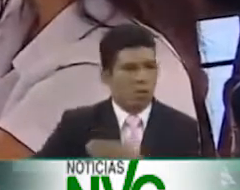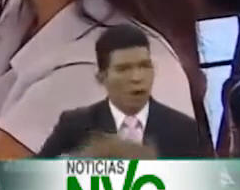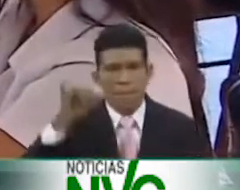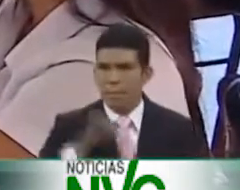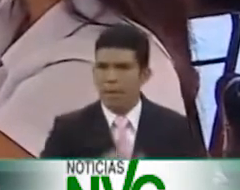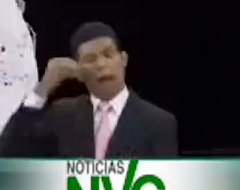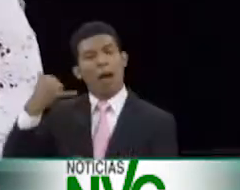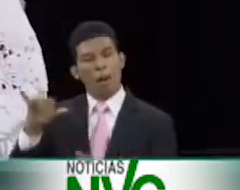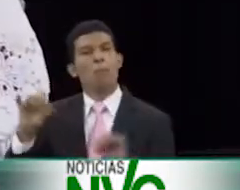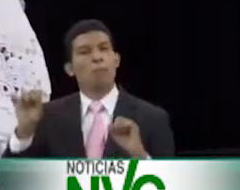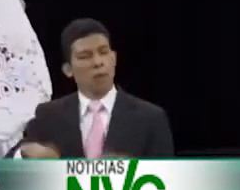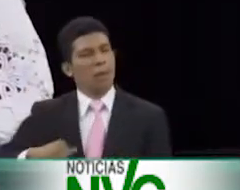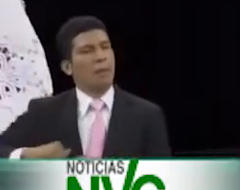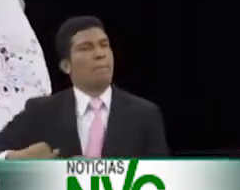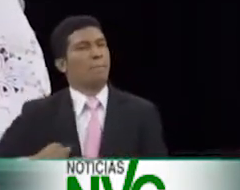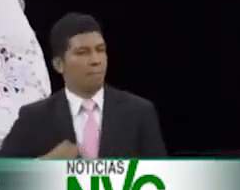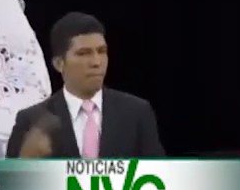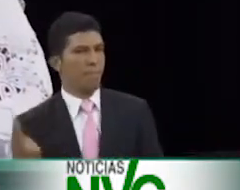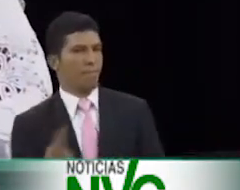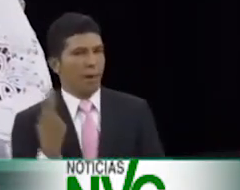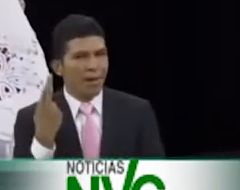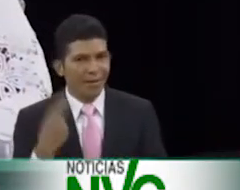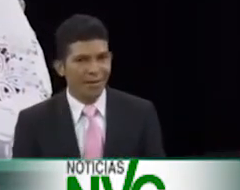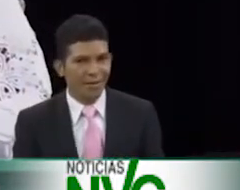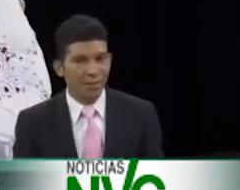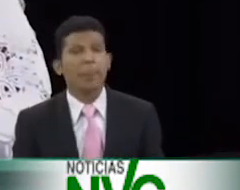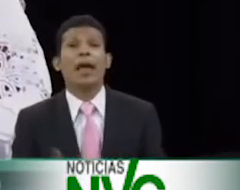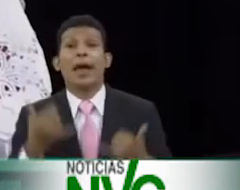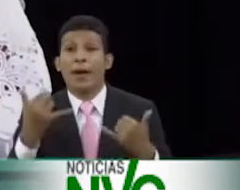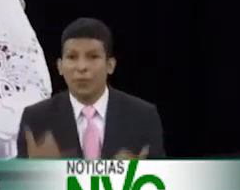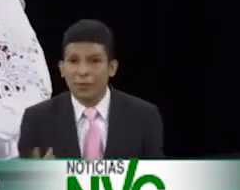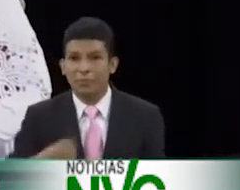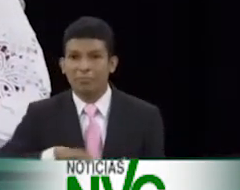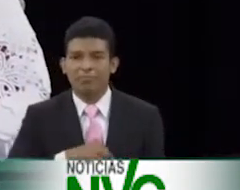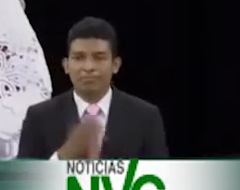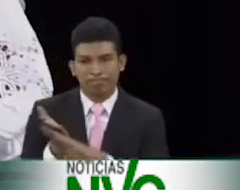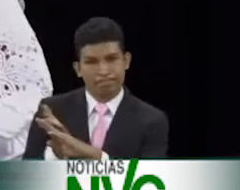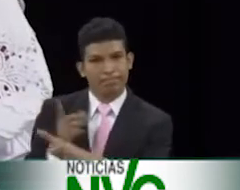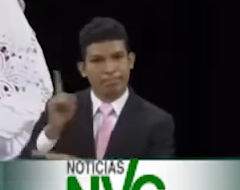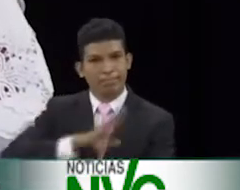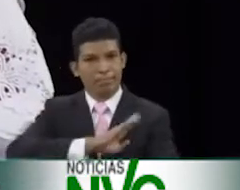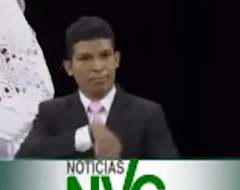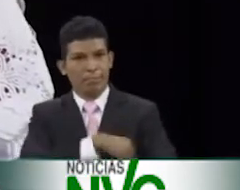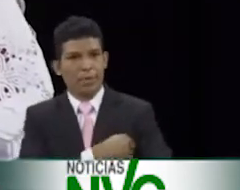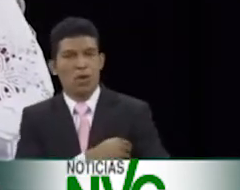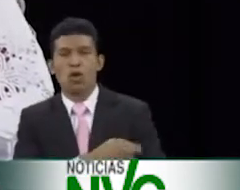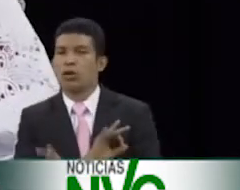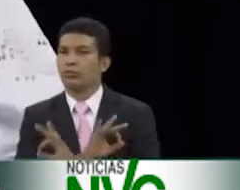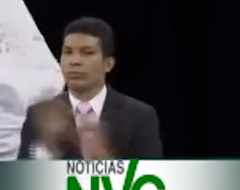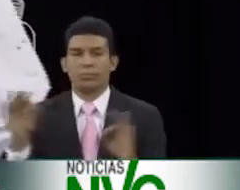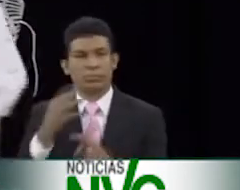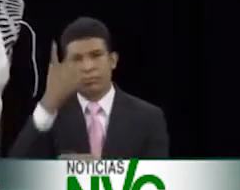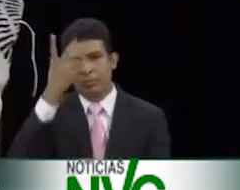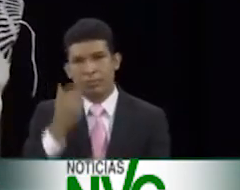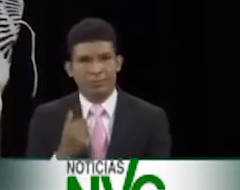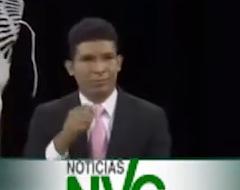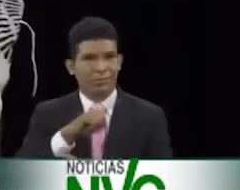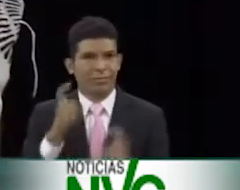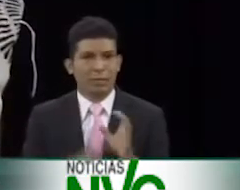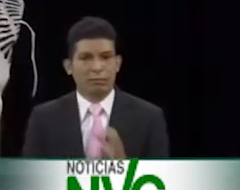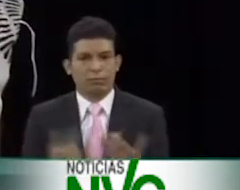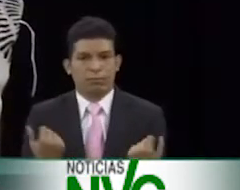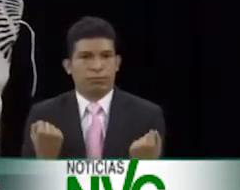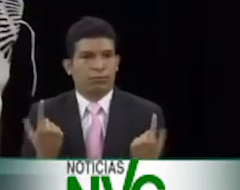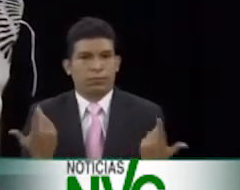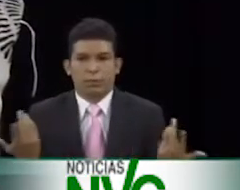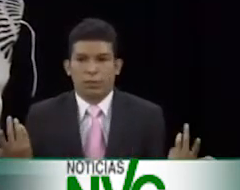para ellas. Nosotros en estos momentos hemos pedido al Ministerio no realizar las pruebas ABER porque entenderíamos